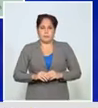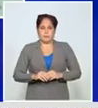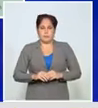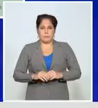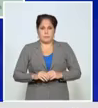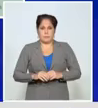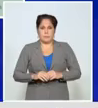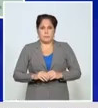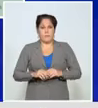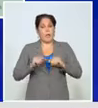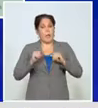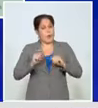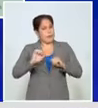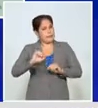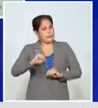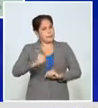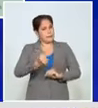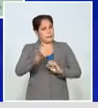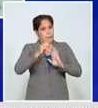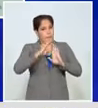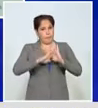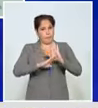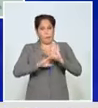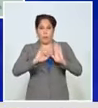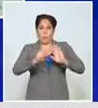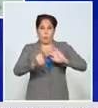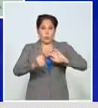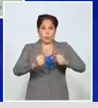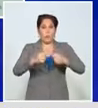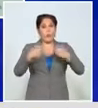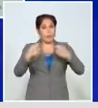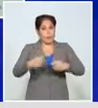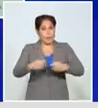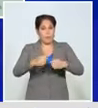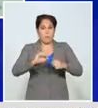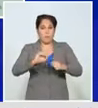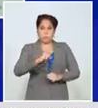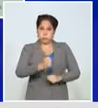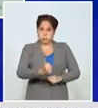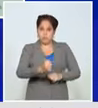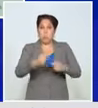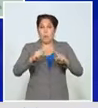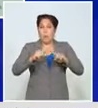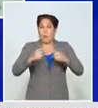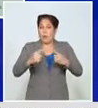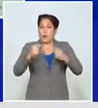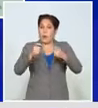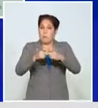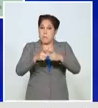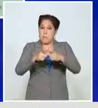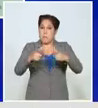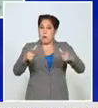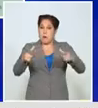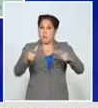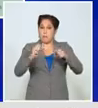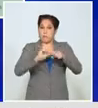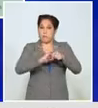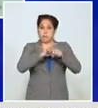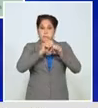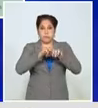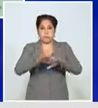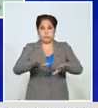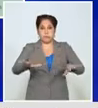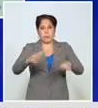se arrecian las medidas de control, teniendo en cuenta un incremento que ha tenido en